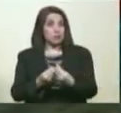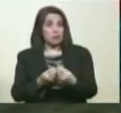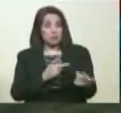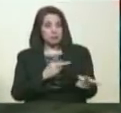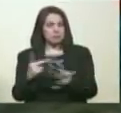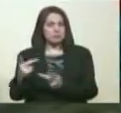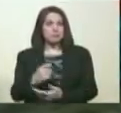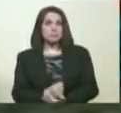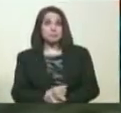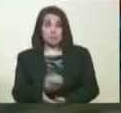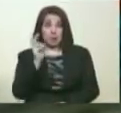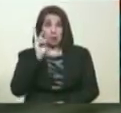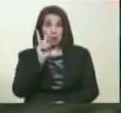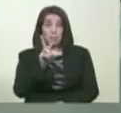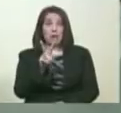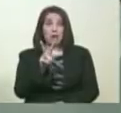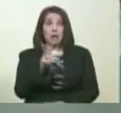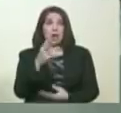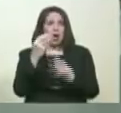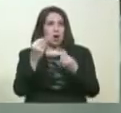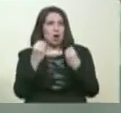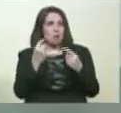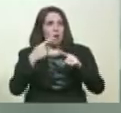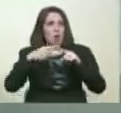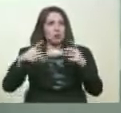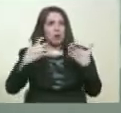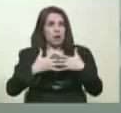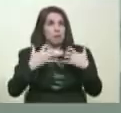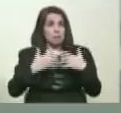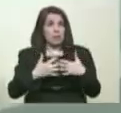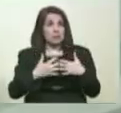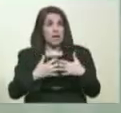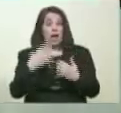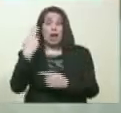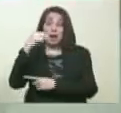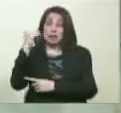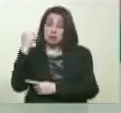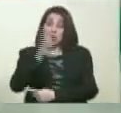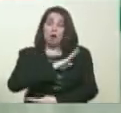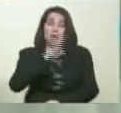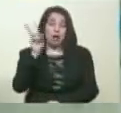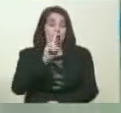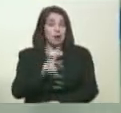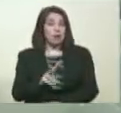usted bien puede ver, Larkin es otra empresa nacional. Una empresa